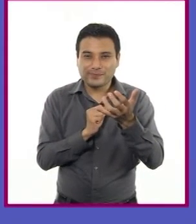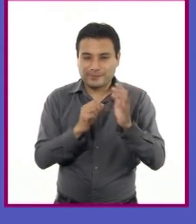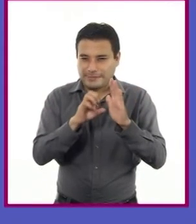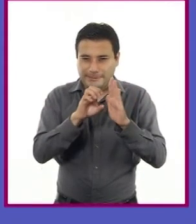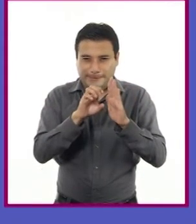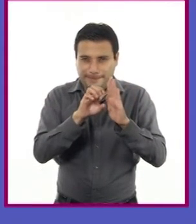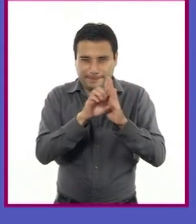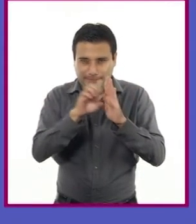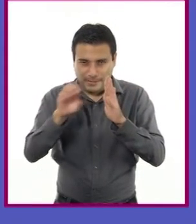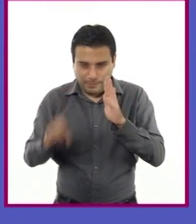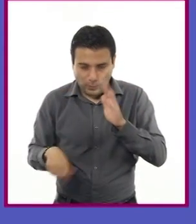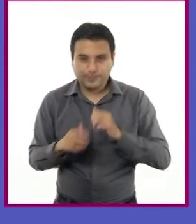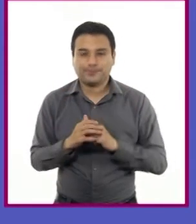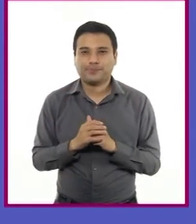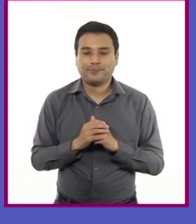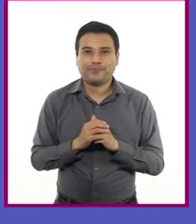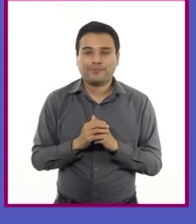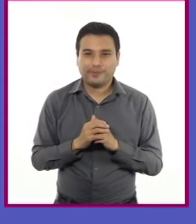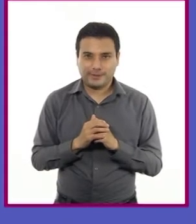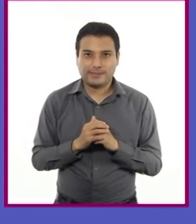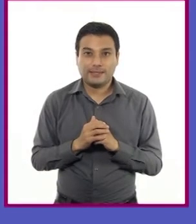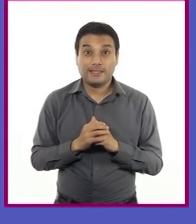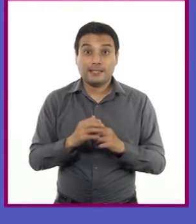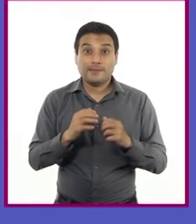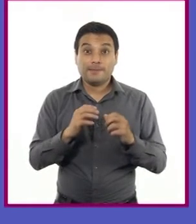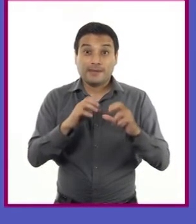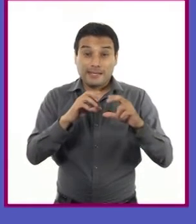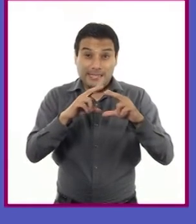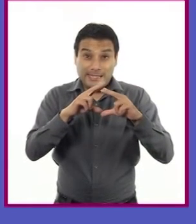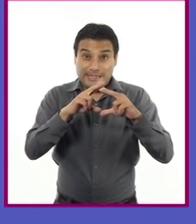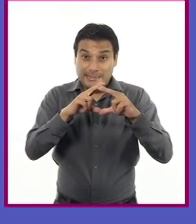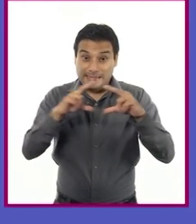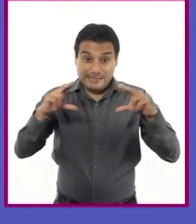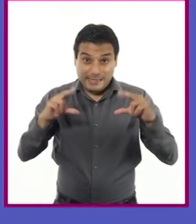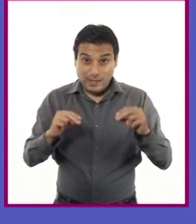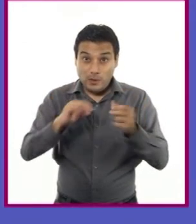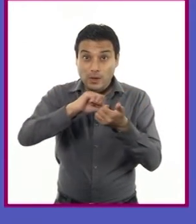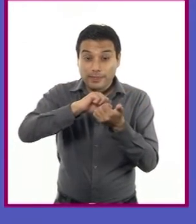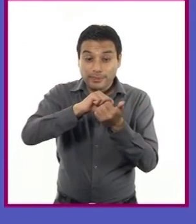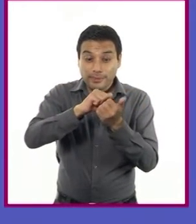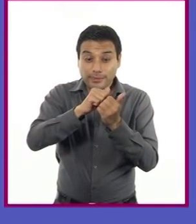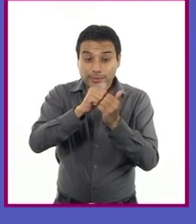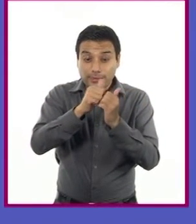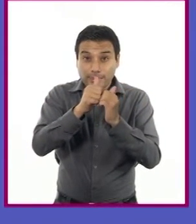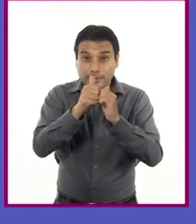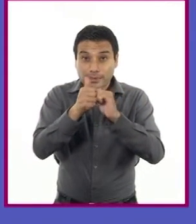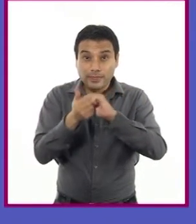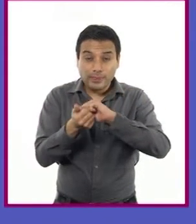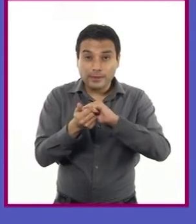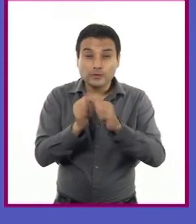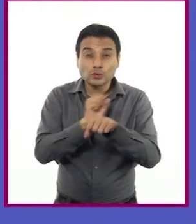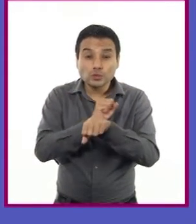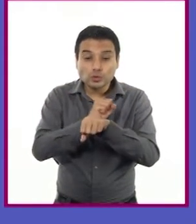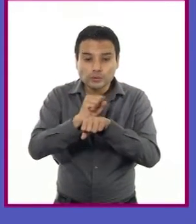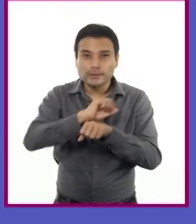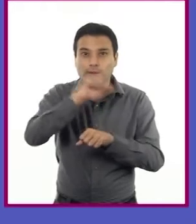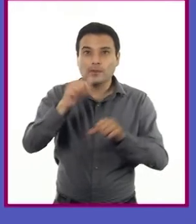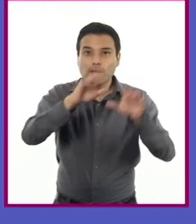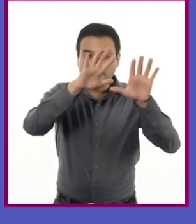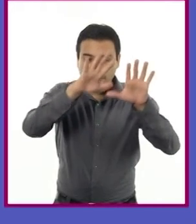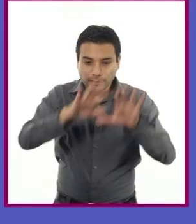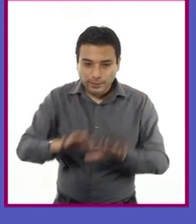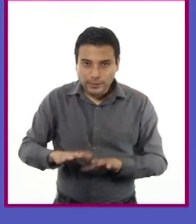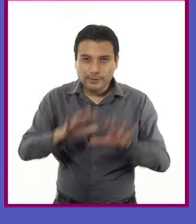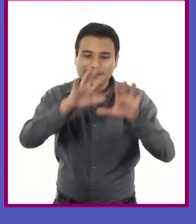cristal no derretido el que se aglutina, caerá a tierra en forma de nieve y el agua cae mojando la tierra,